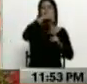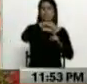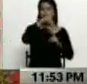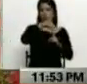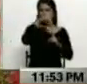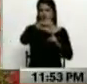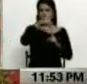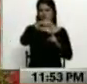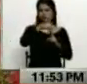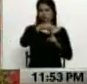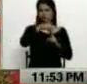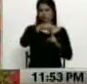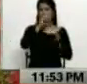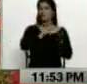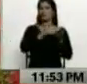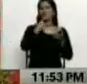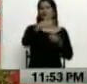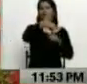desde